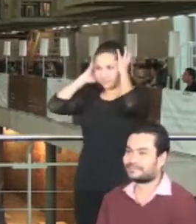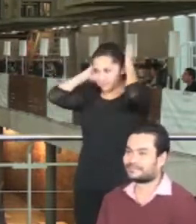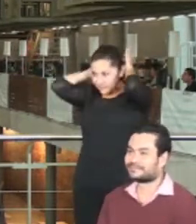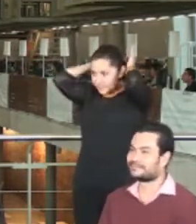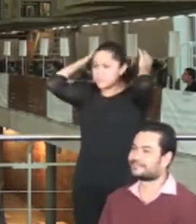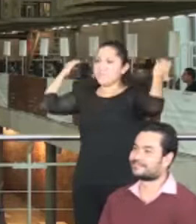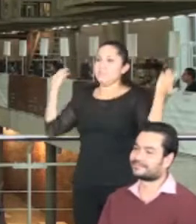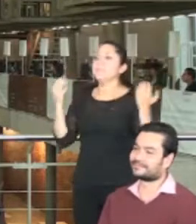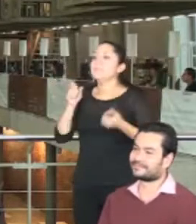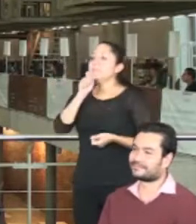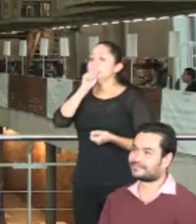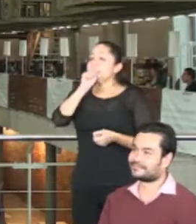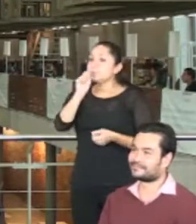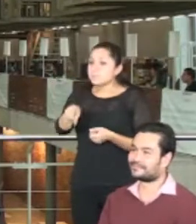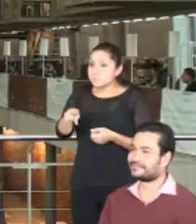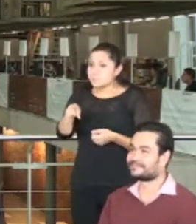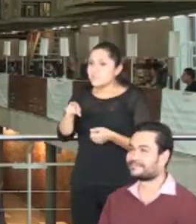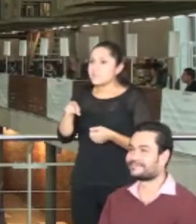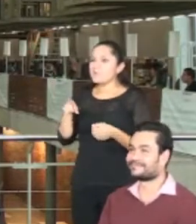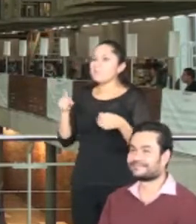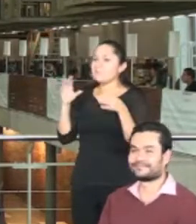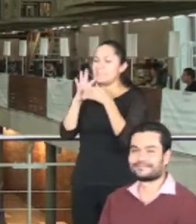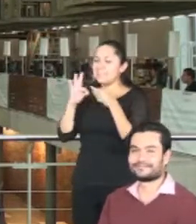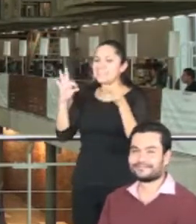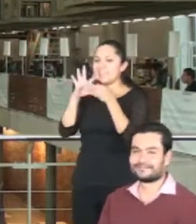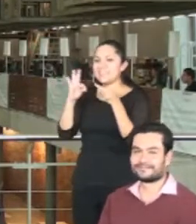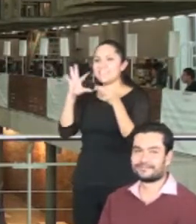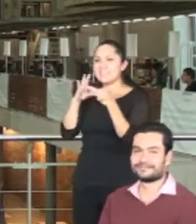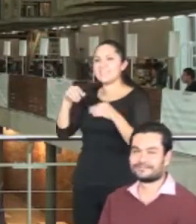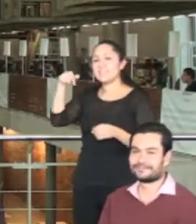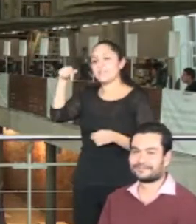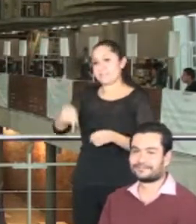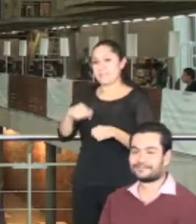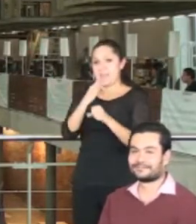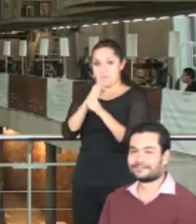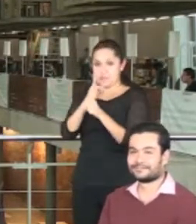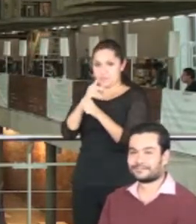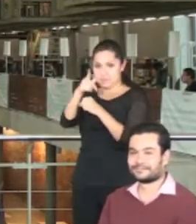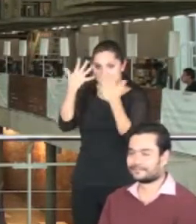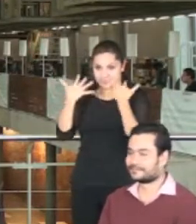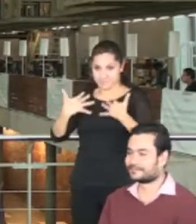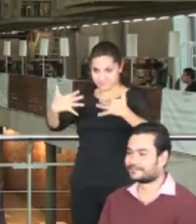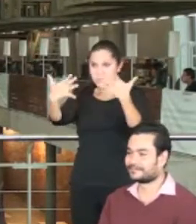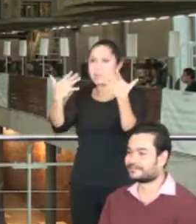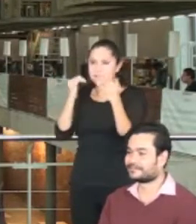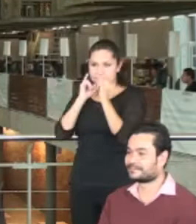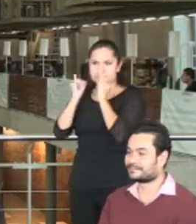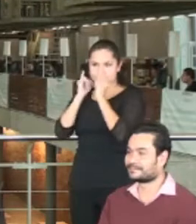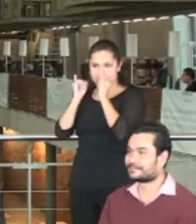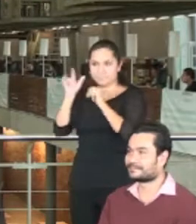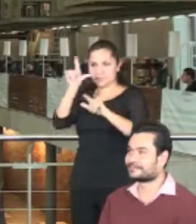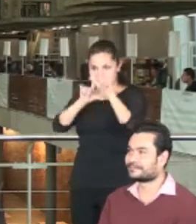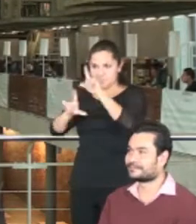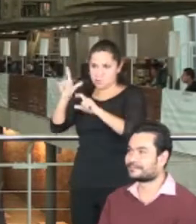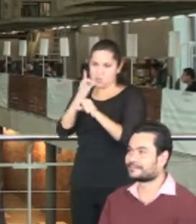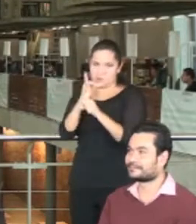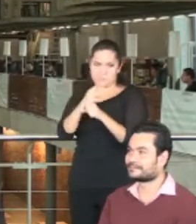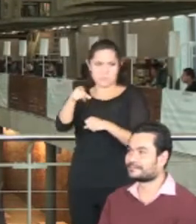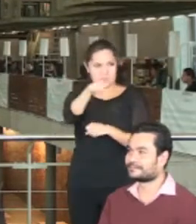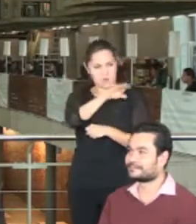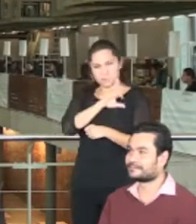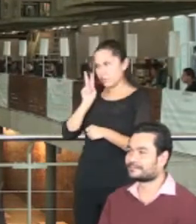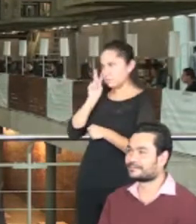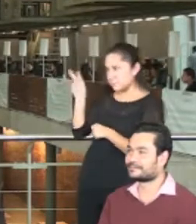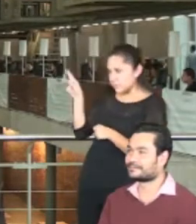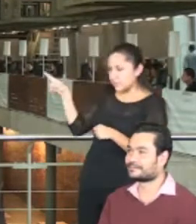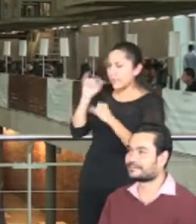quiero mencionar también que este evento está siendo interpretado en lengua de señas como ustedes pueden apreciar cosas que también